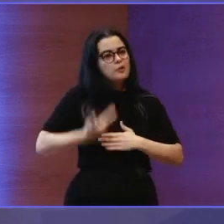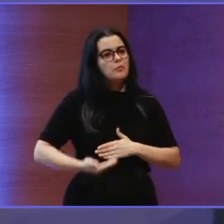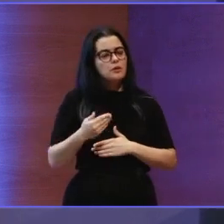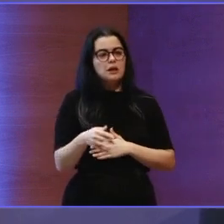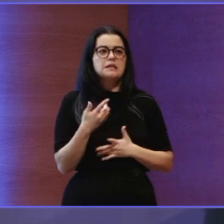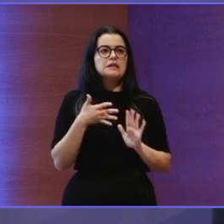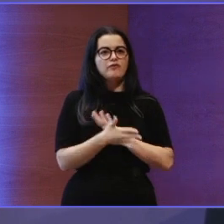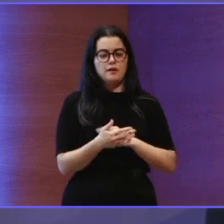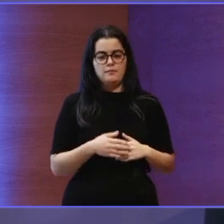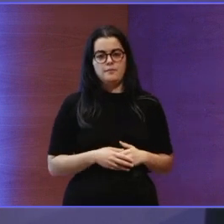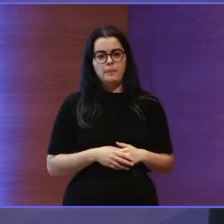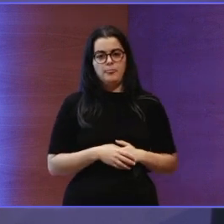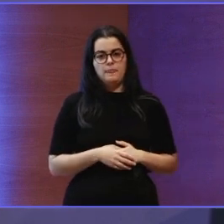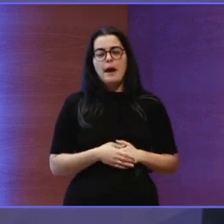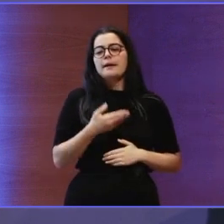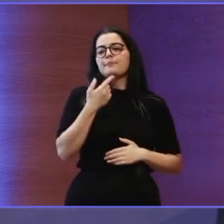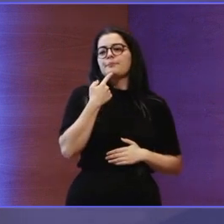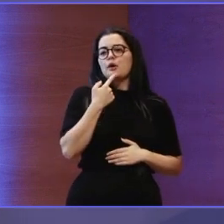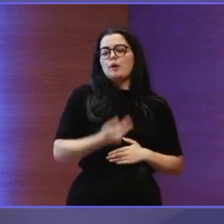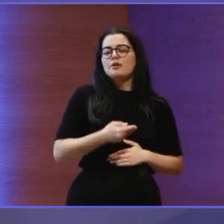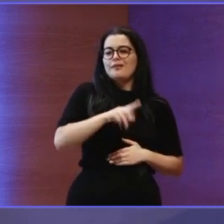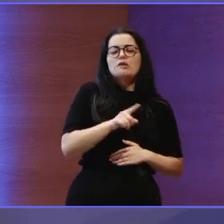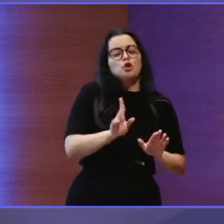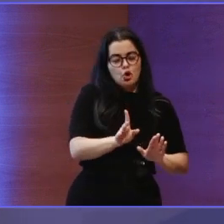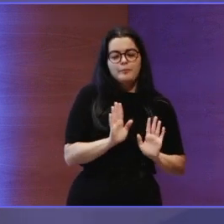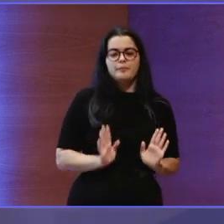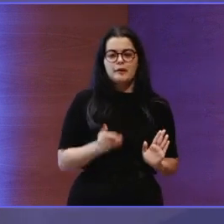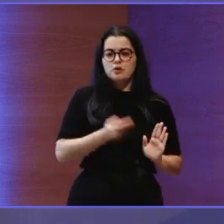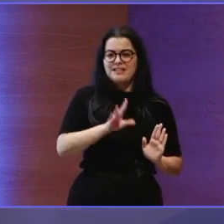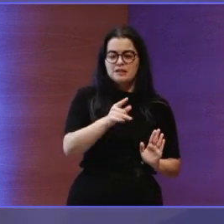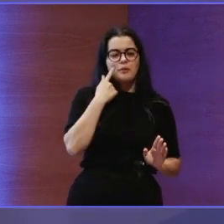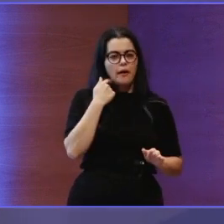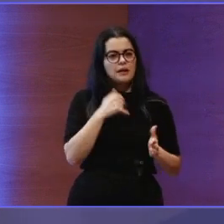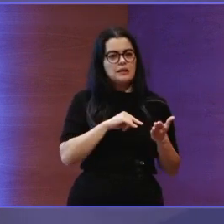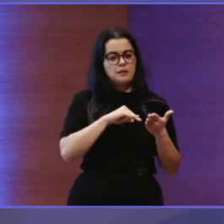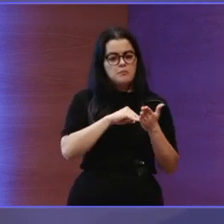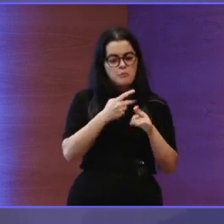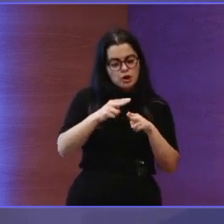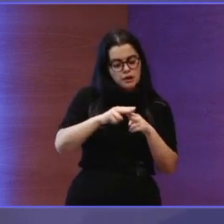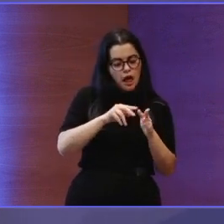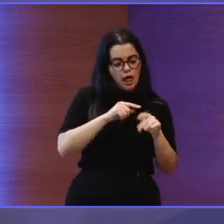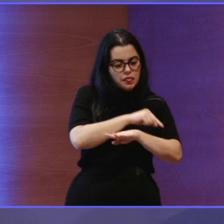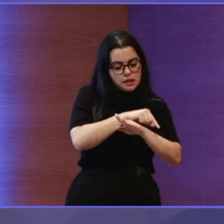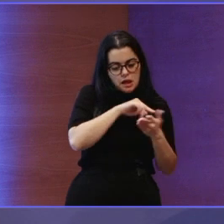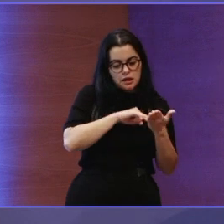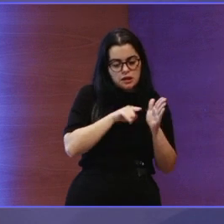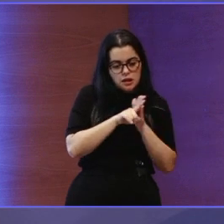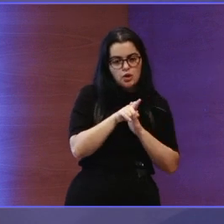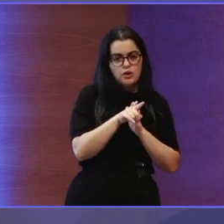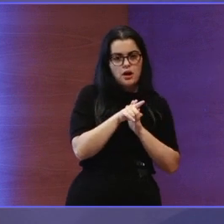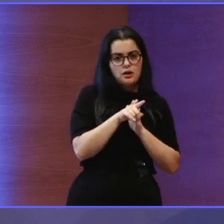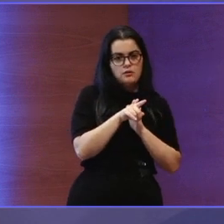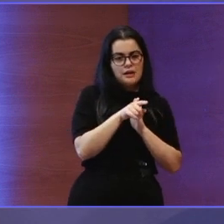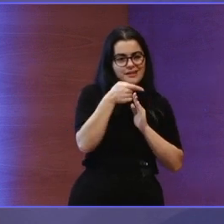eh No digo que no sea importante Pero cuál es el proceso de haber desarrollado una política o de prestar un servicio sino la medición del